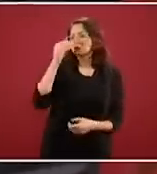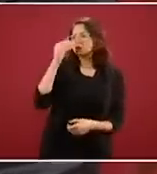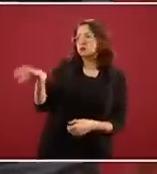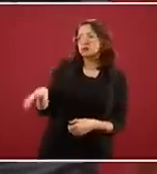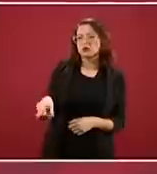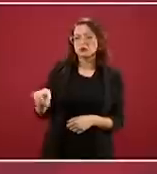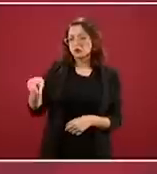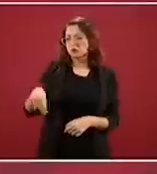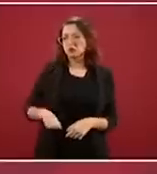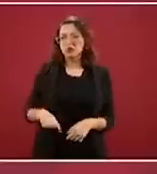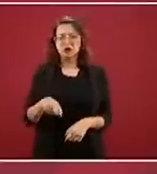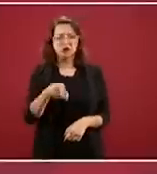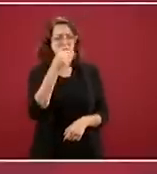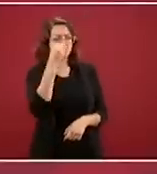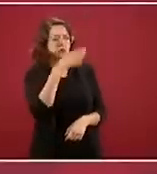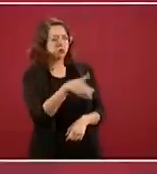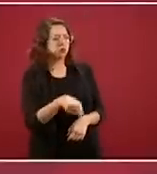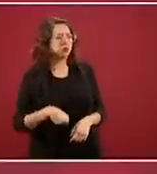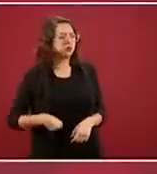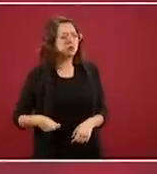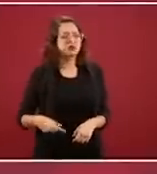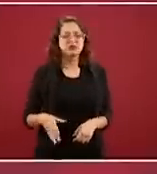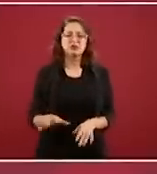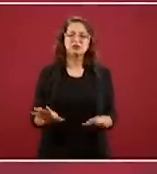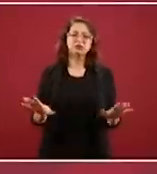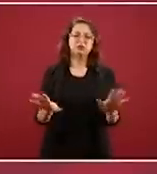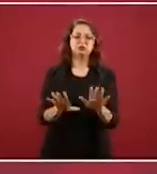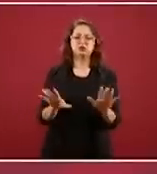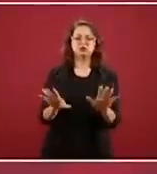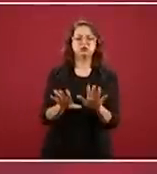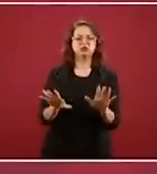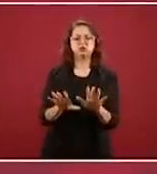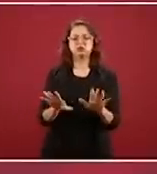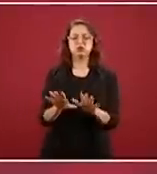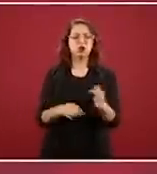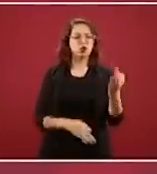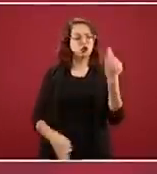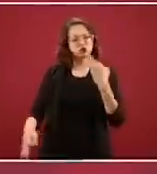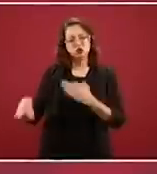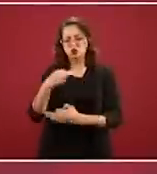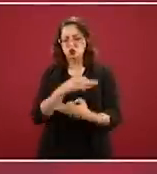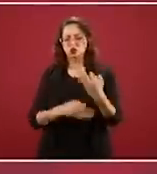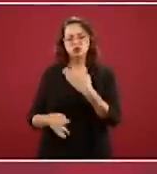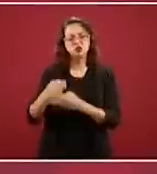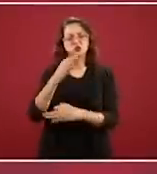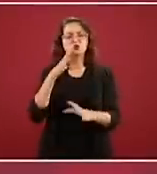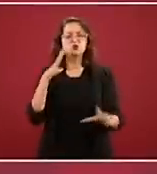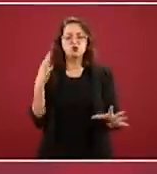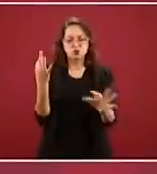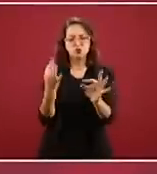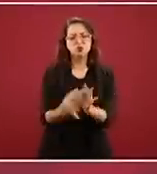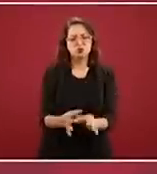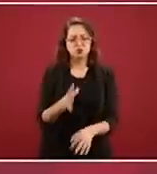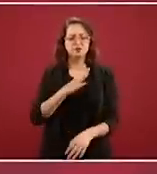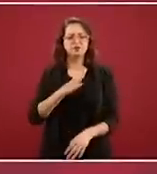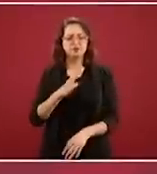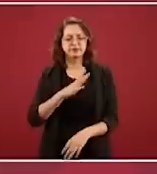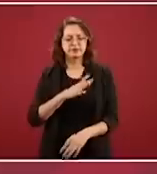nadie, todos tenemos que hacernos cargo, hacernos